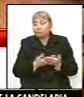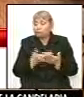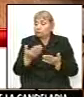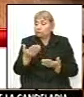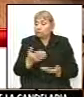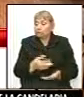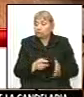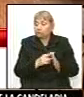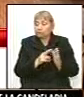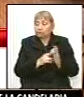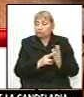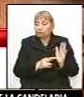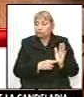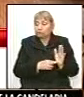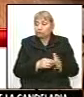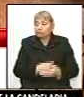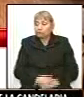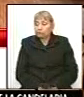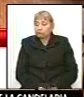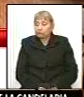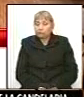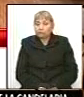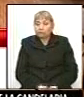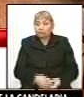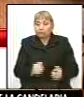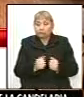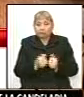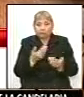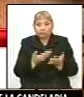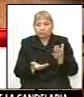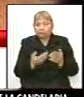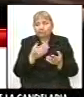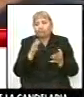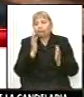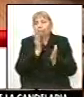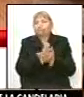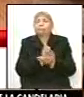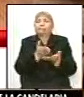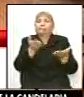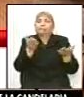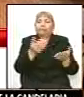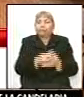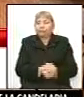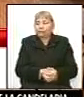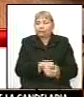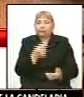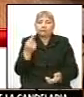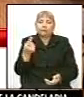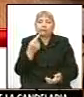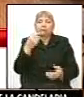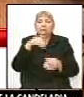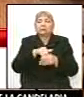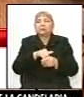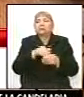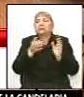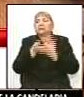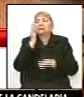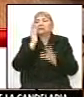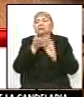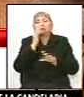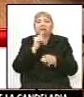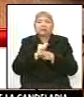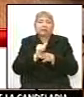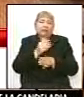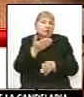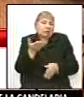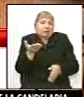con el reglamento, porque no puede ser que con la mayoría se quiera aquí boicotear decisiones, presidente, o solamente se venga a votar y luego ya sabemos la práctica que